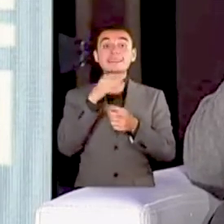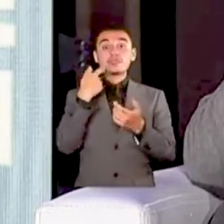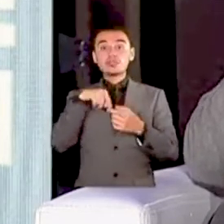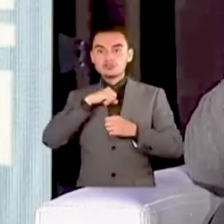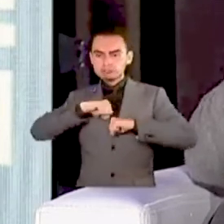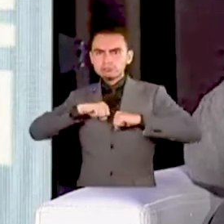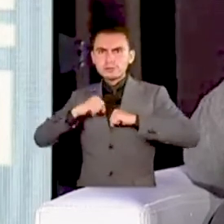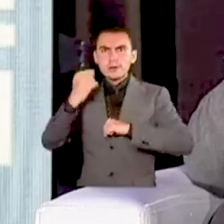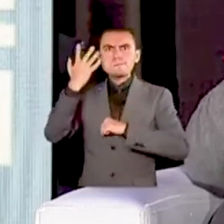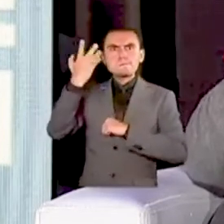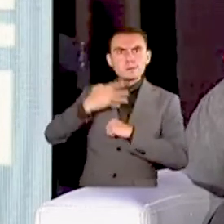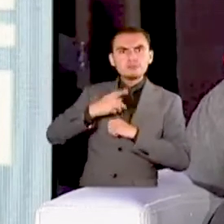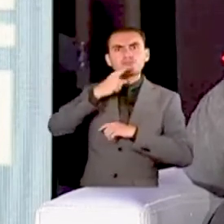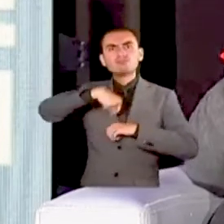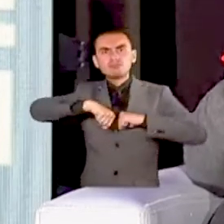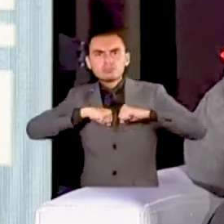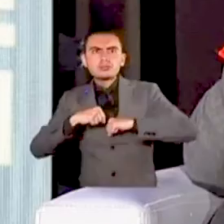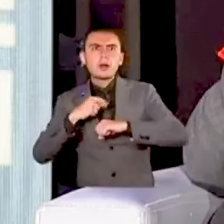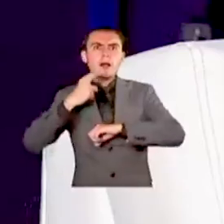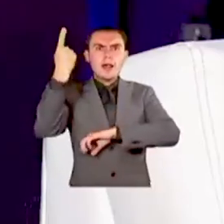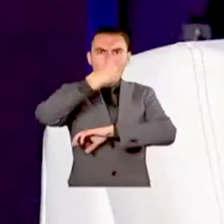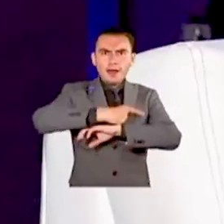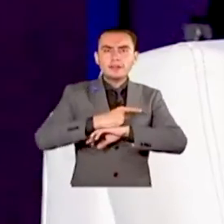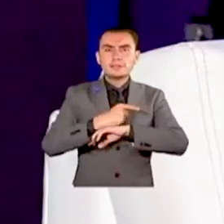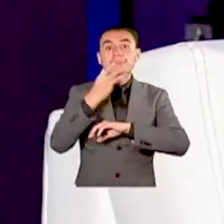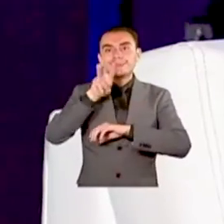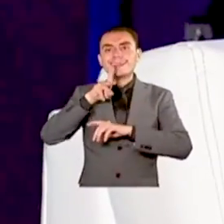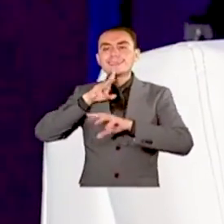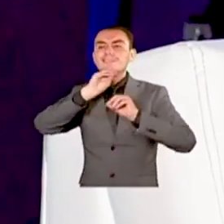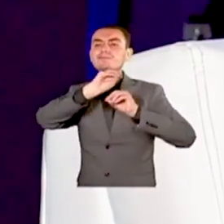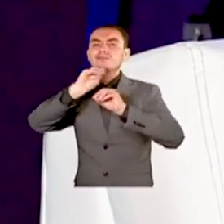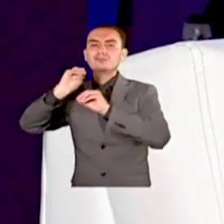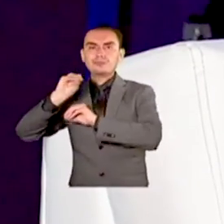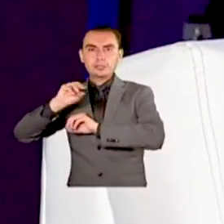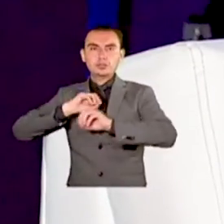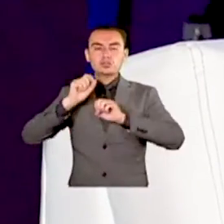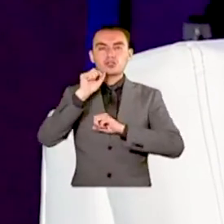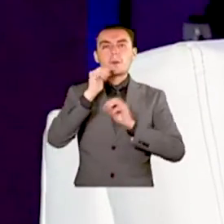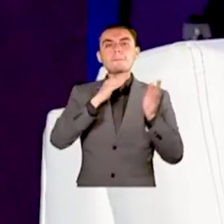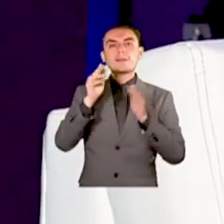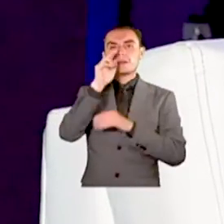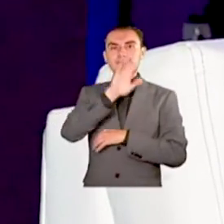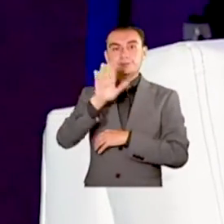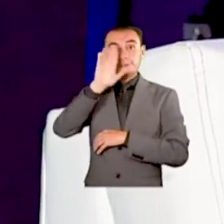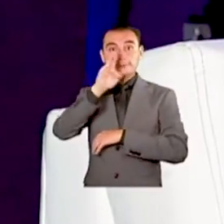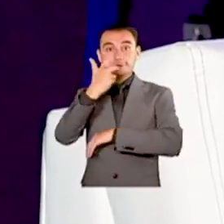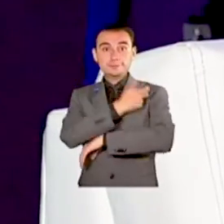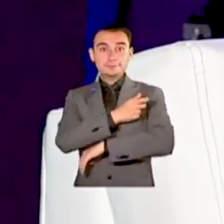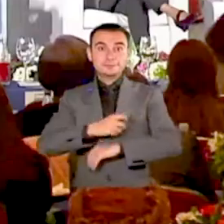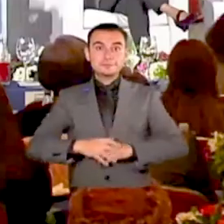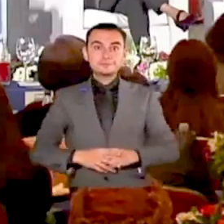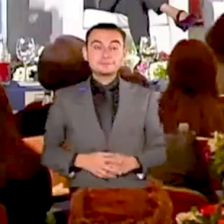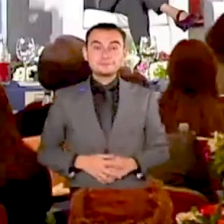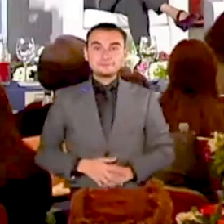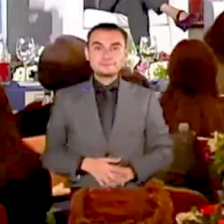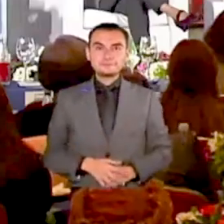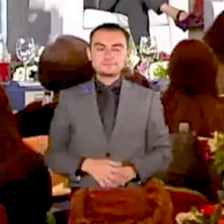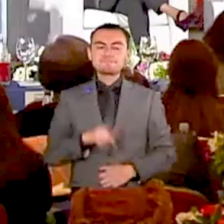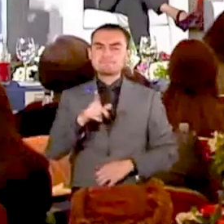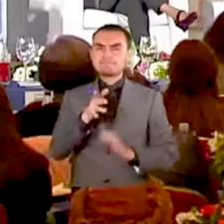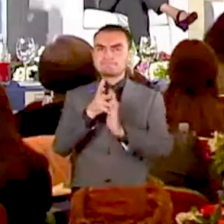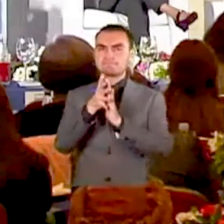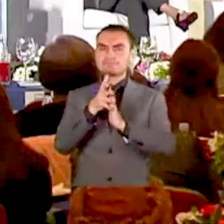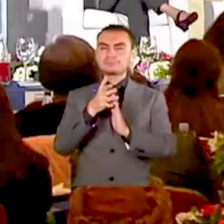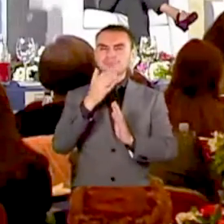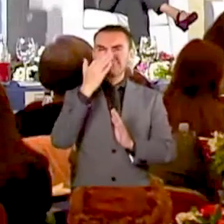de actualización, atendiendo pues las variaciones que presentaba la mecánica del Plan Nacional de Vacunación. Esto, señora procuradora, para